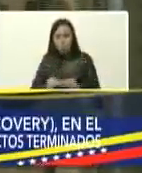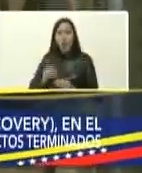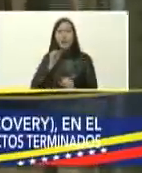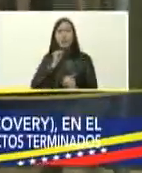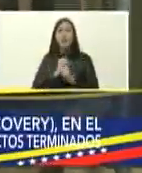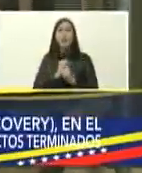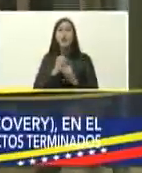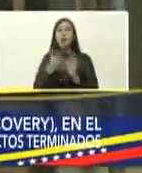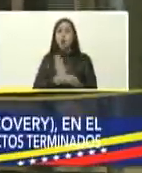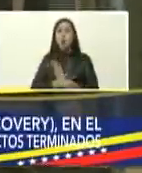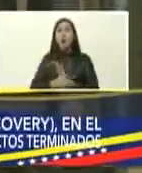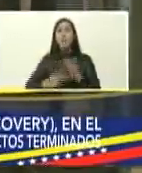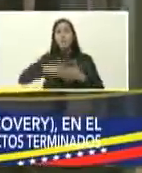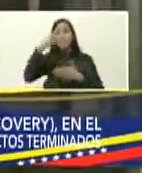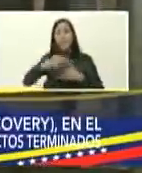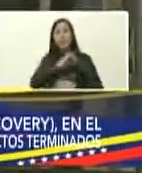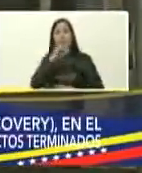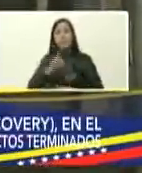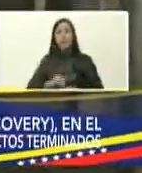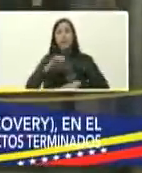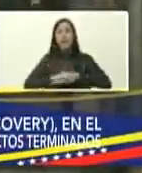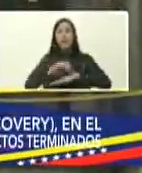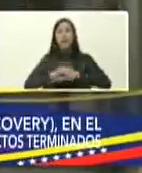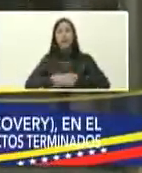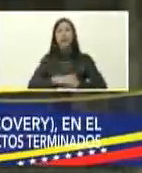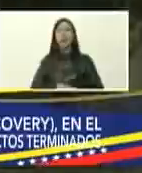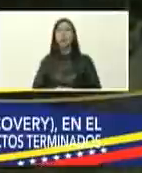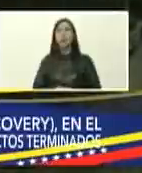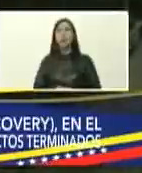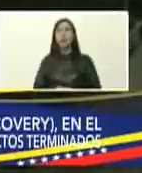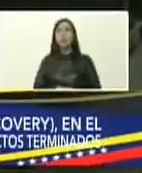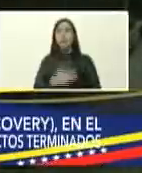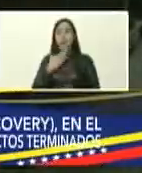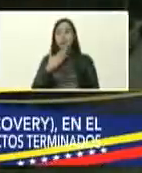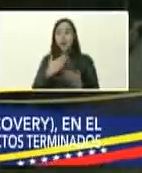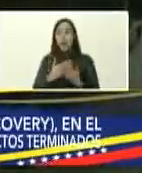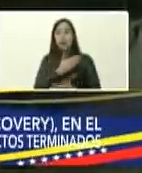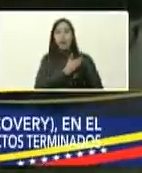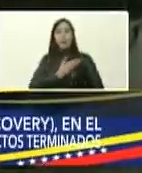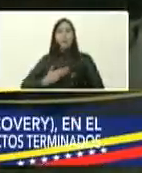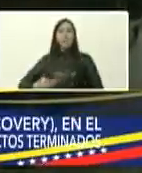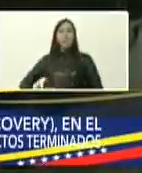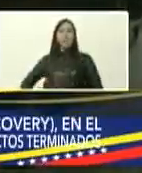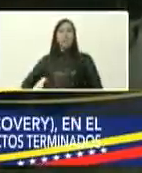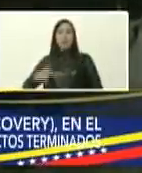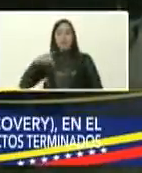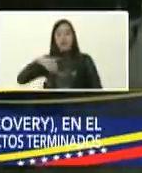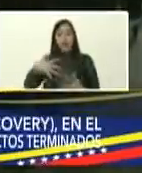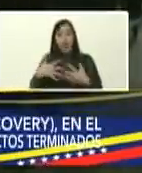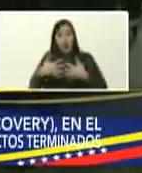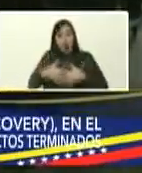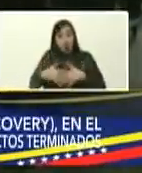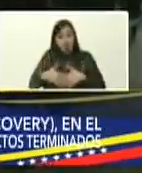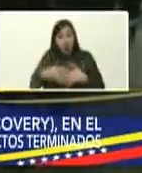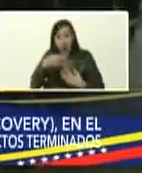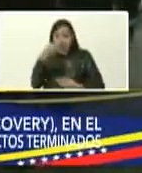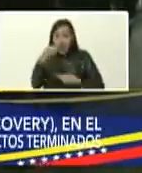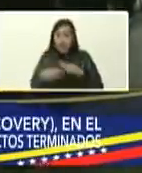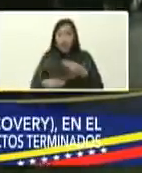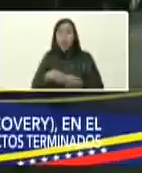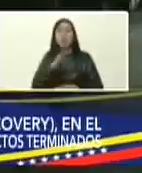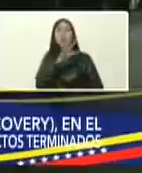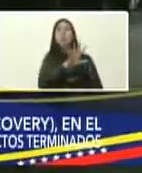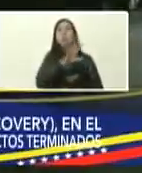con el tema del Plan Z. Gracias, presidente. Bueno, presidente, y además esta es una empresa que genera